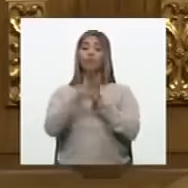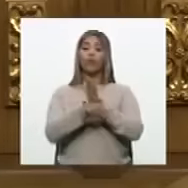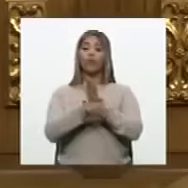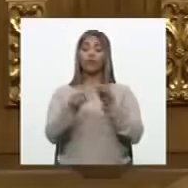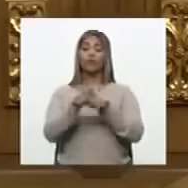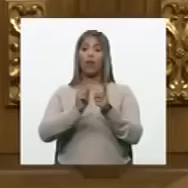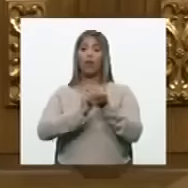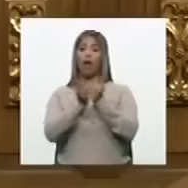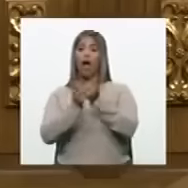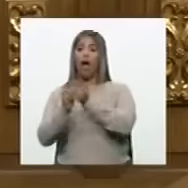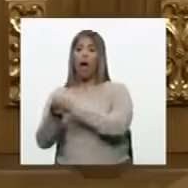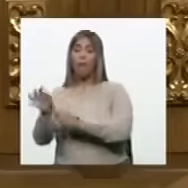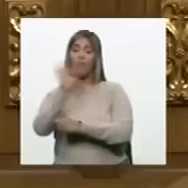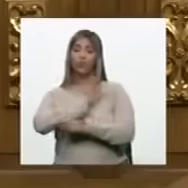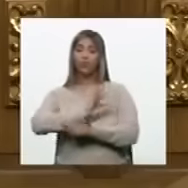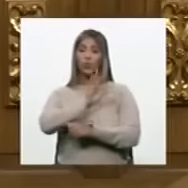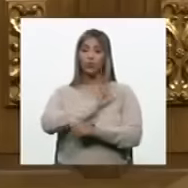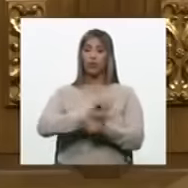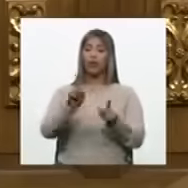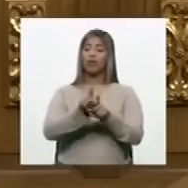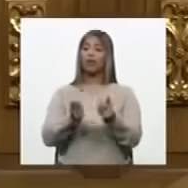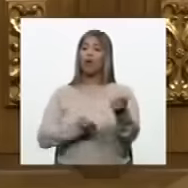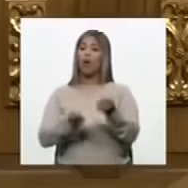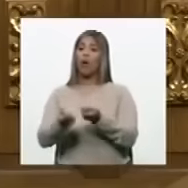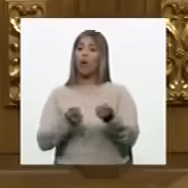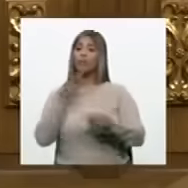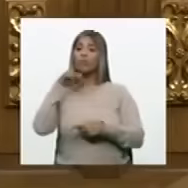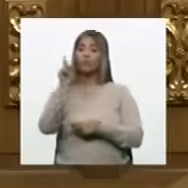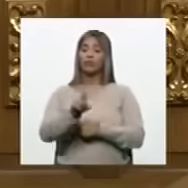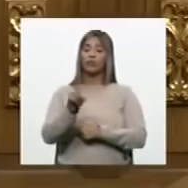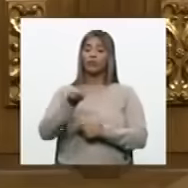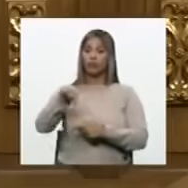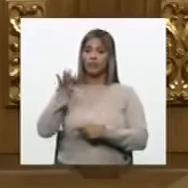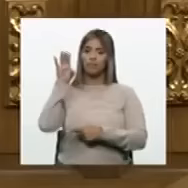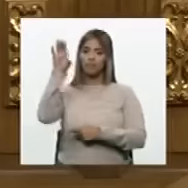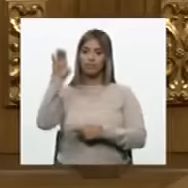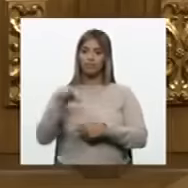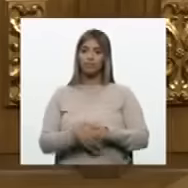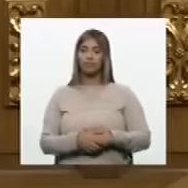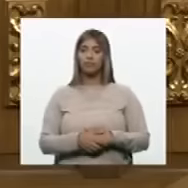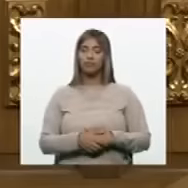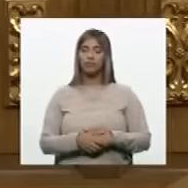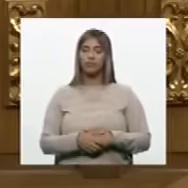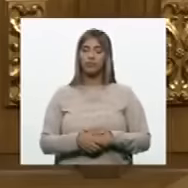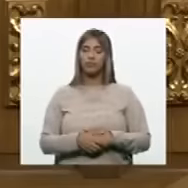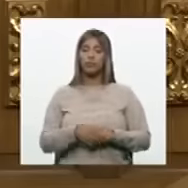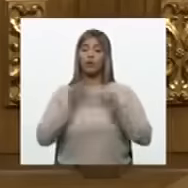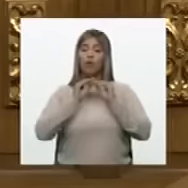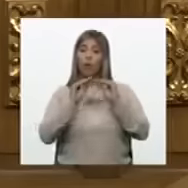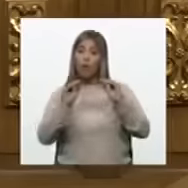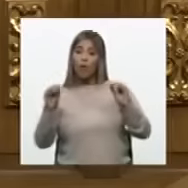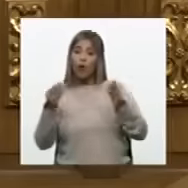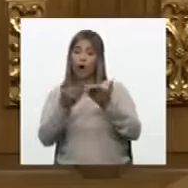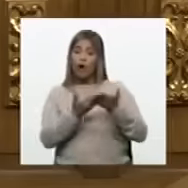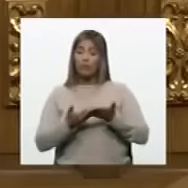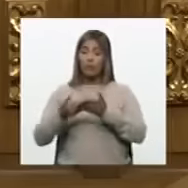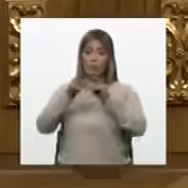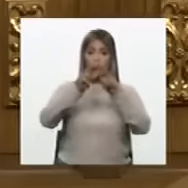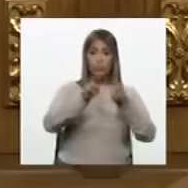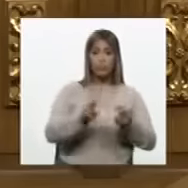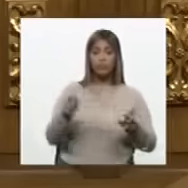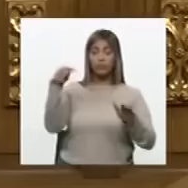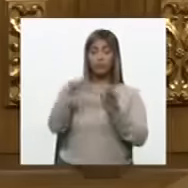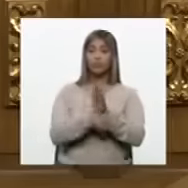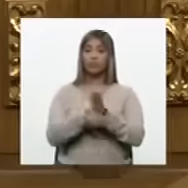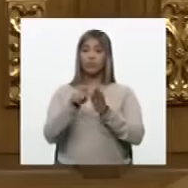las transformaciones sociales y económicas necesarias para la nación, que convocó al estudio